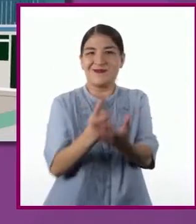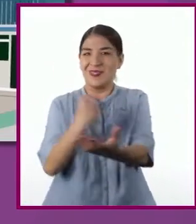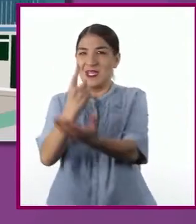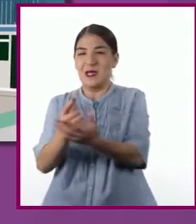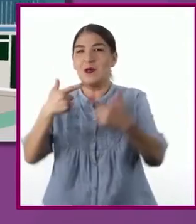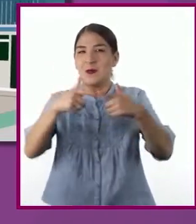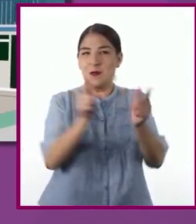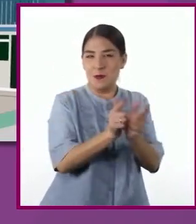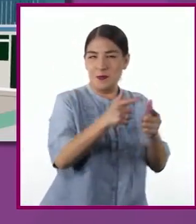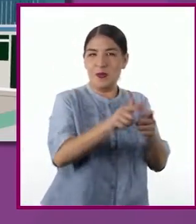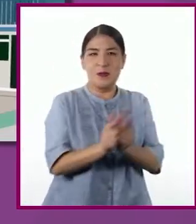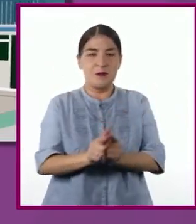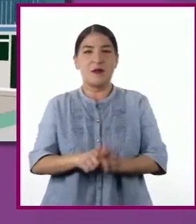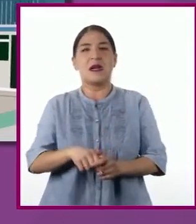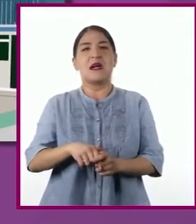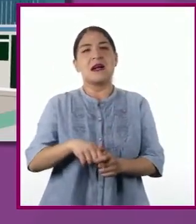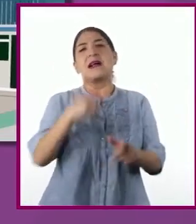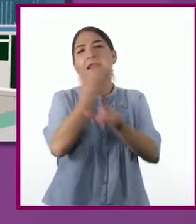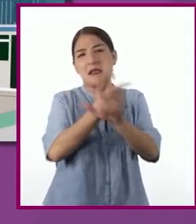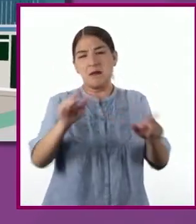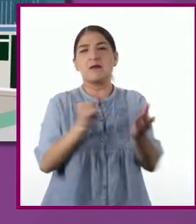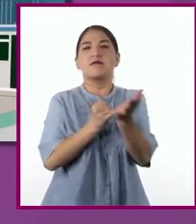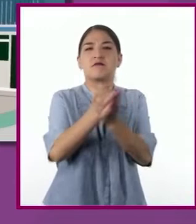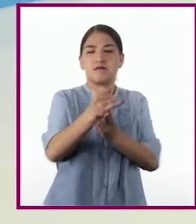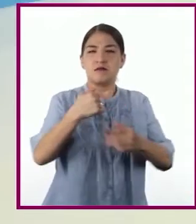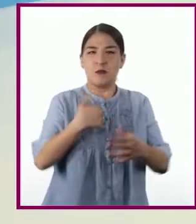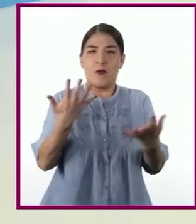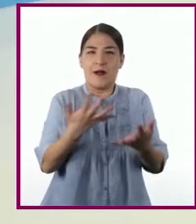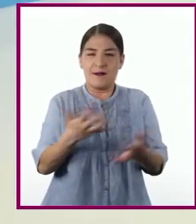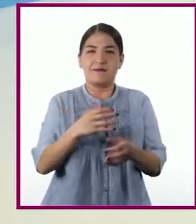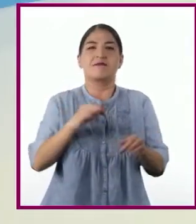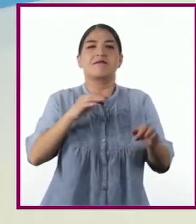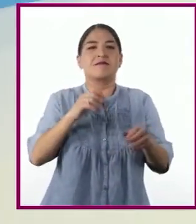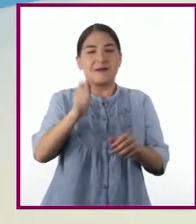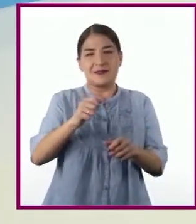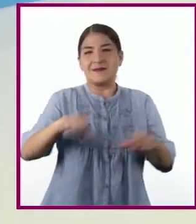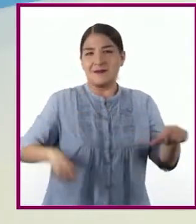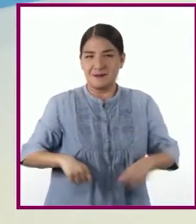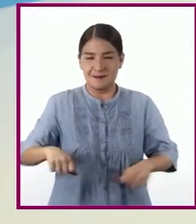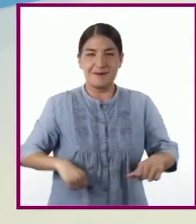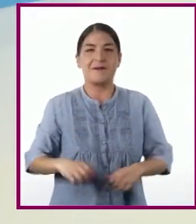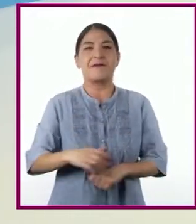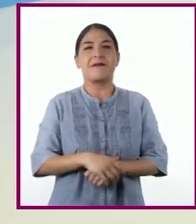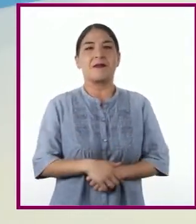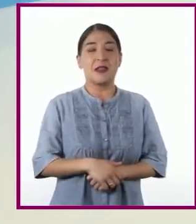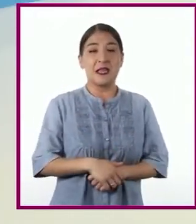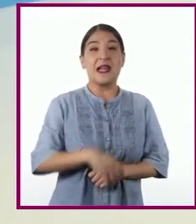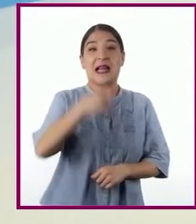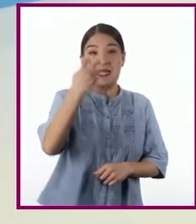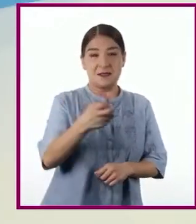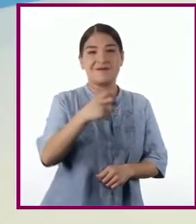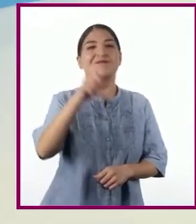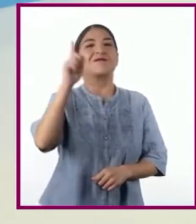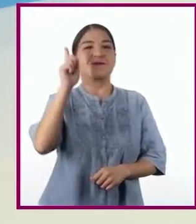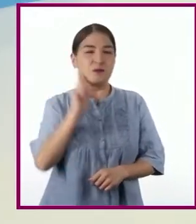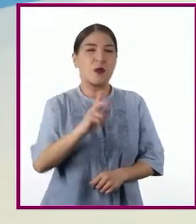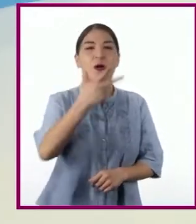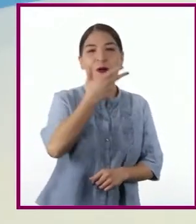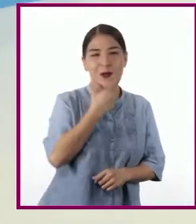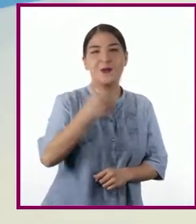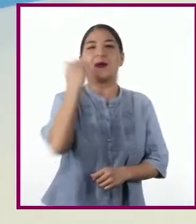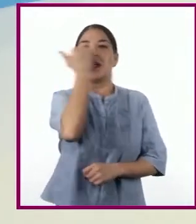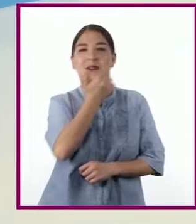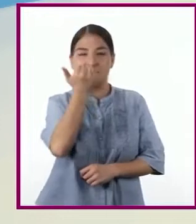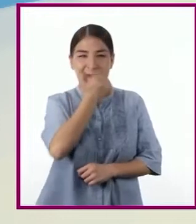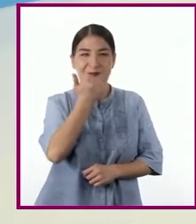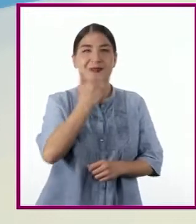libertad de decisión y de actuación. De este modo, lo que expresaron las y los